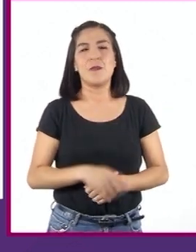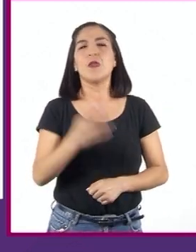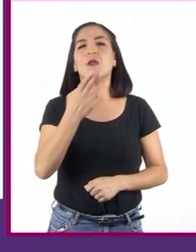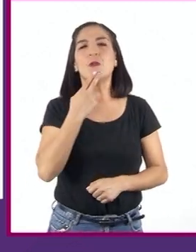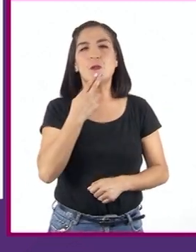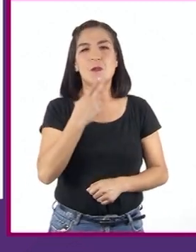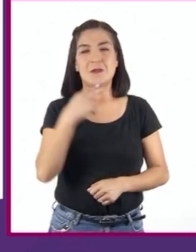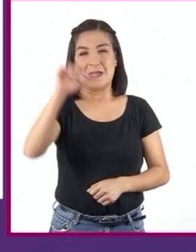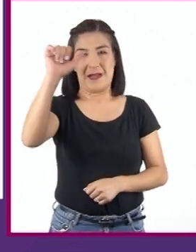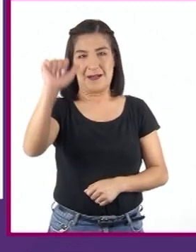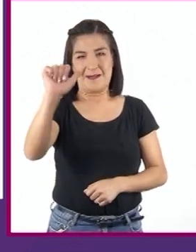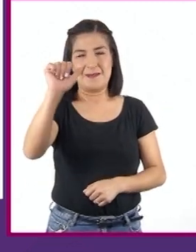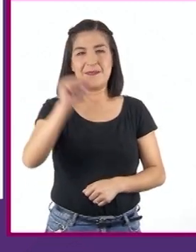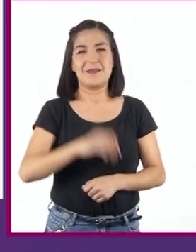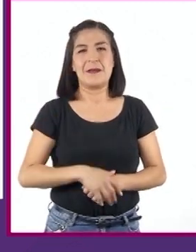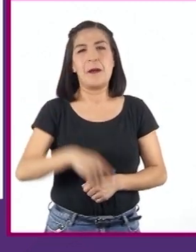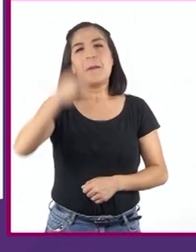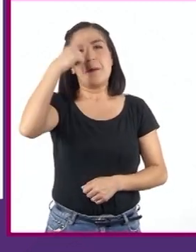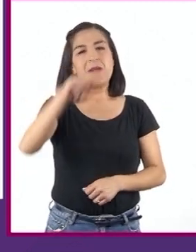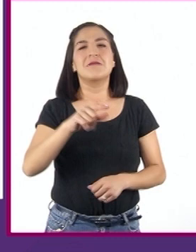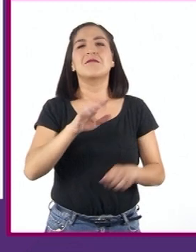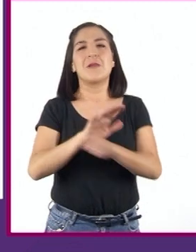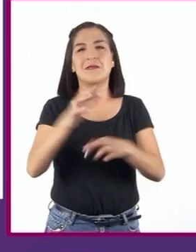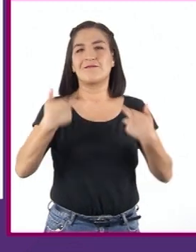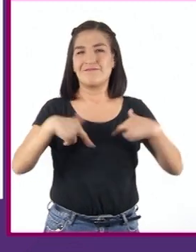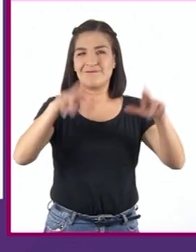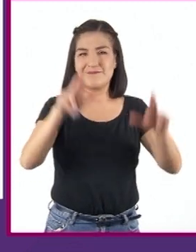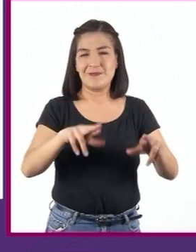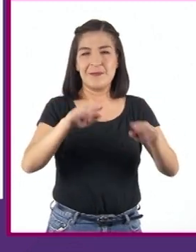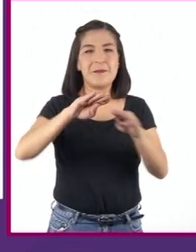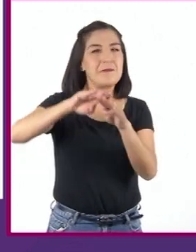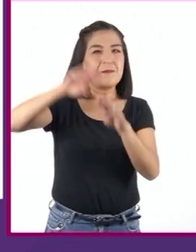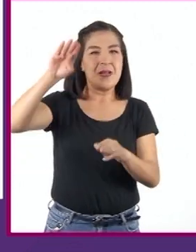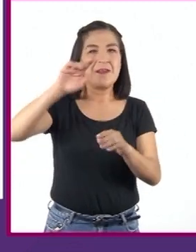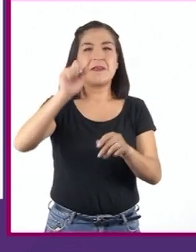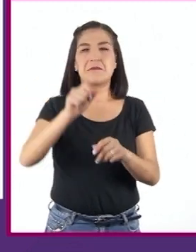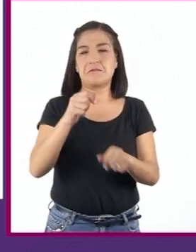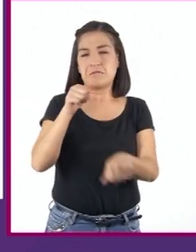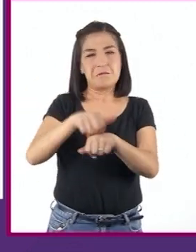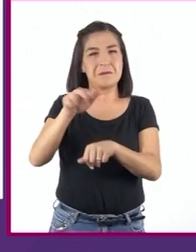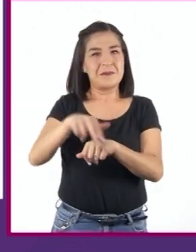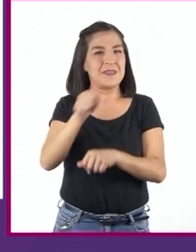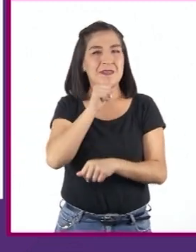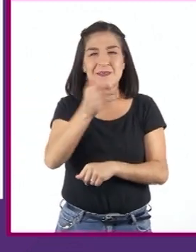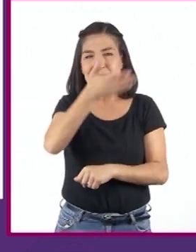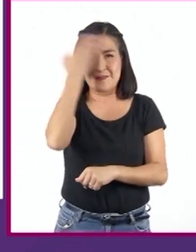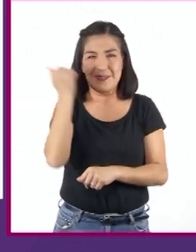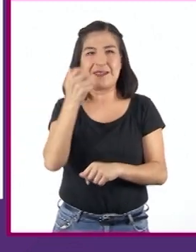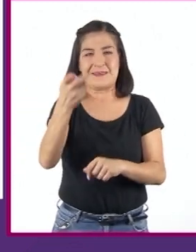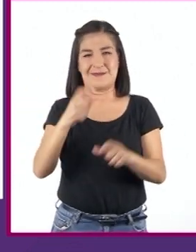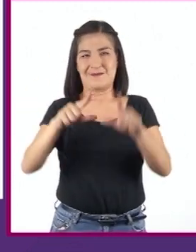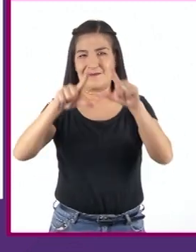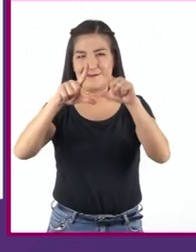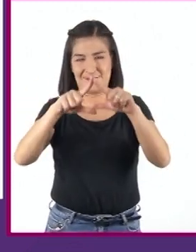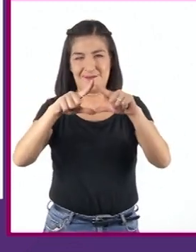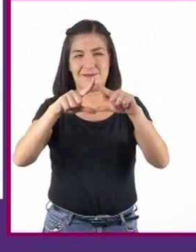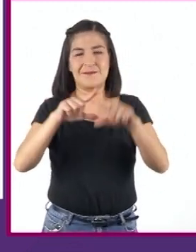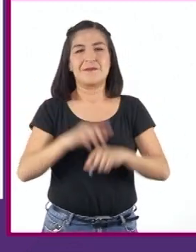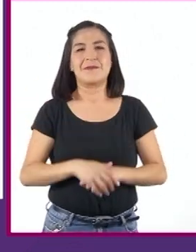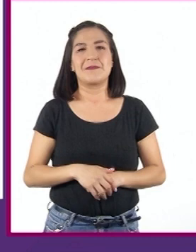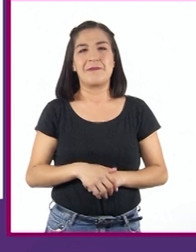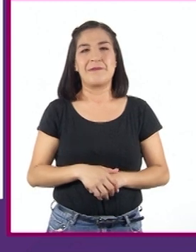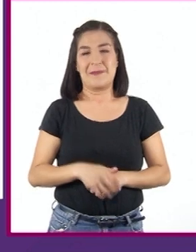Utilicemos A para representar la medida del cateto desconocido del triángulo.